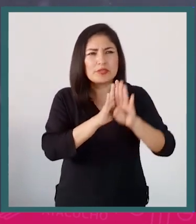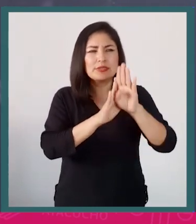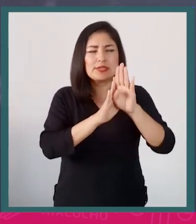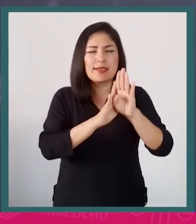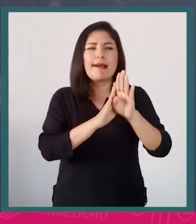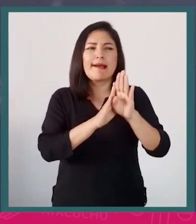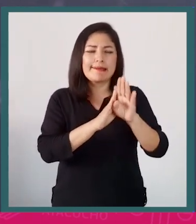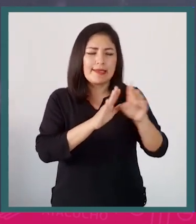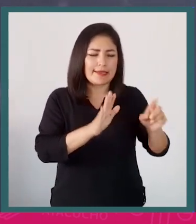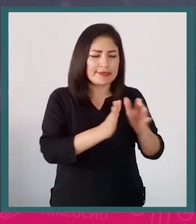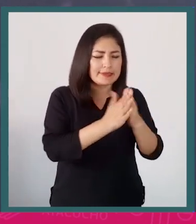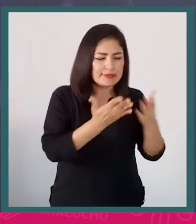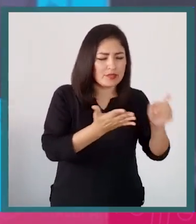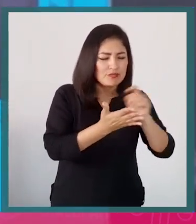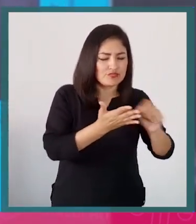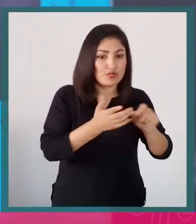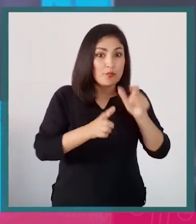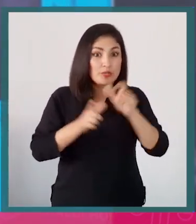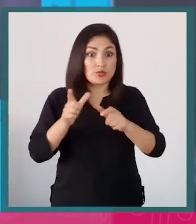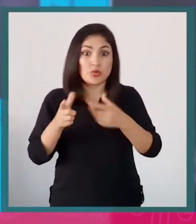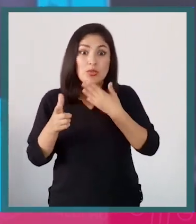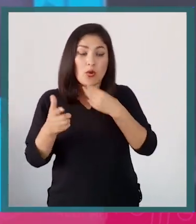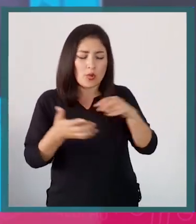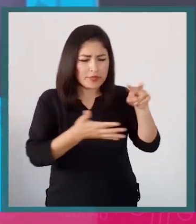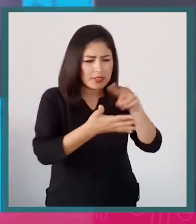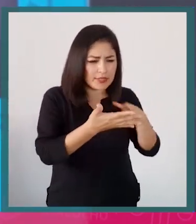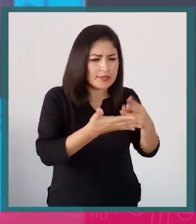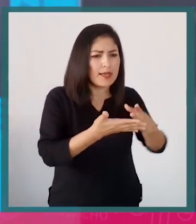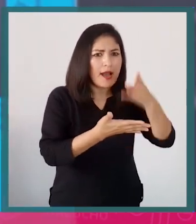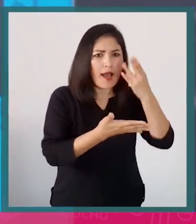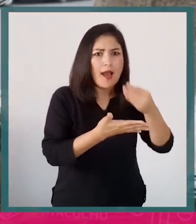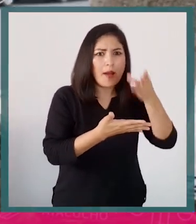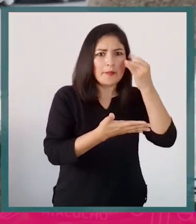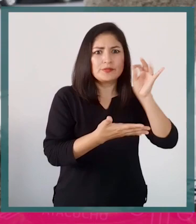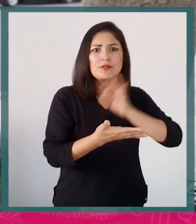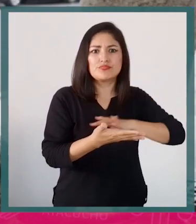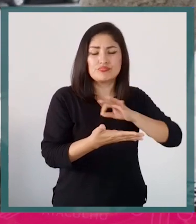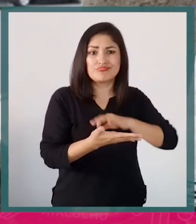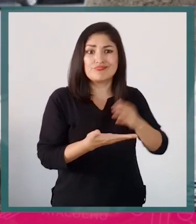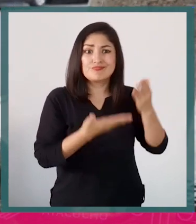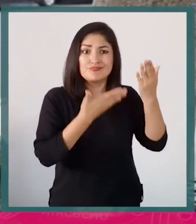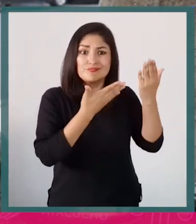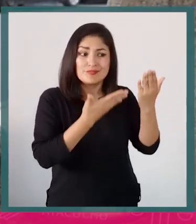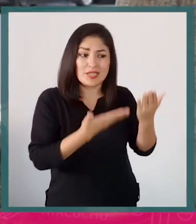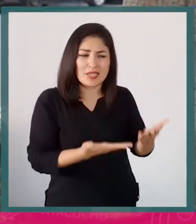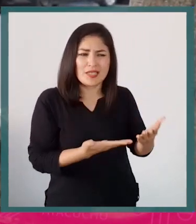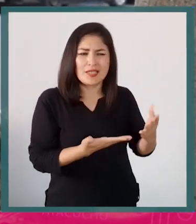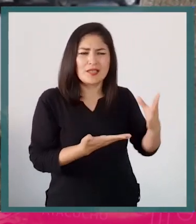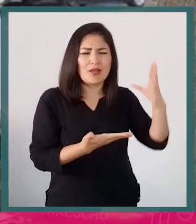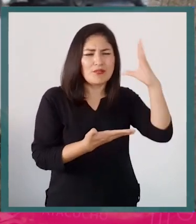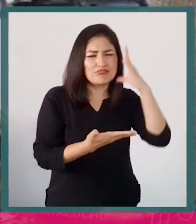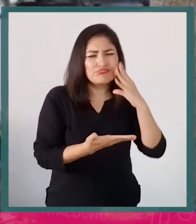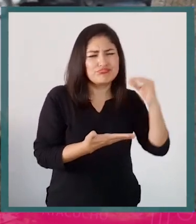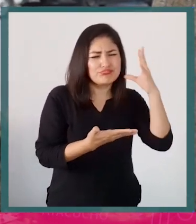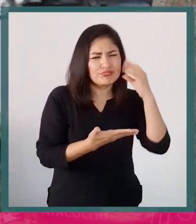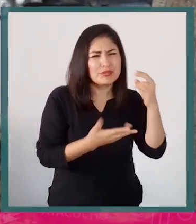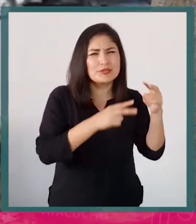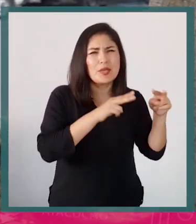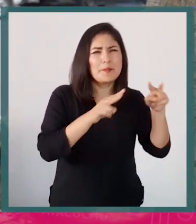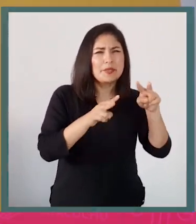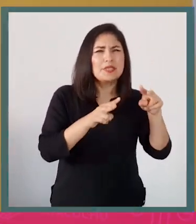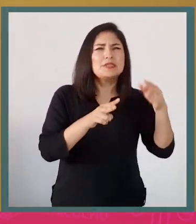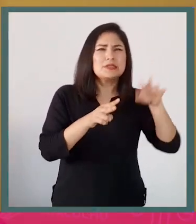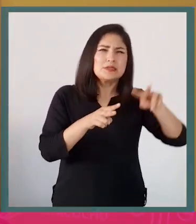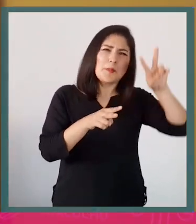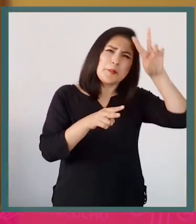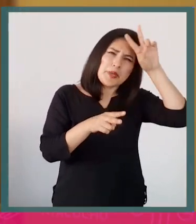para construir el proyecto nacional. Por lo tanto, sobre todo para los jóvenes, ¿no? Jorge Basadre es el espejo por el cual podemos